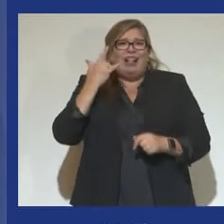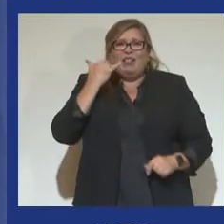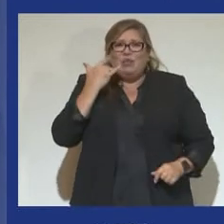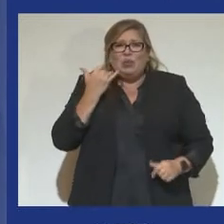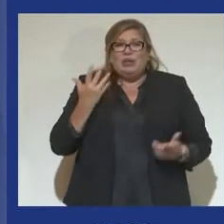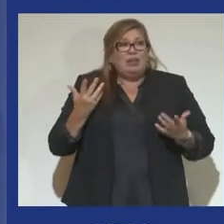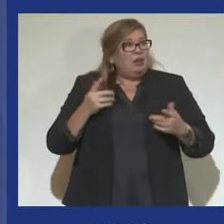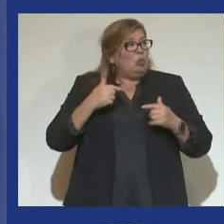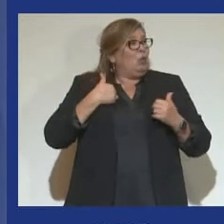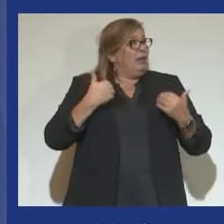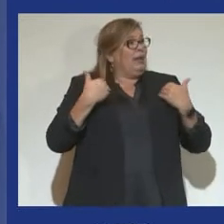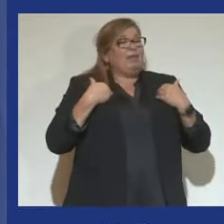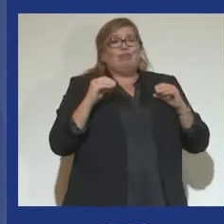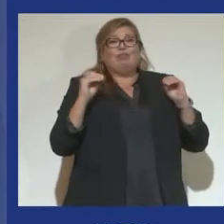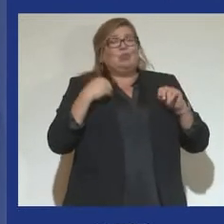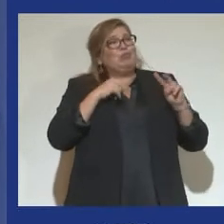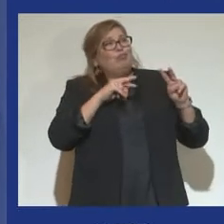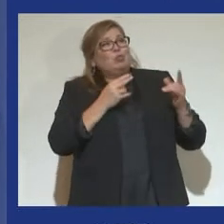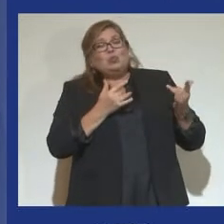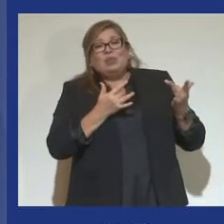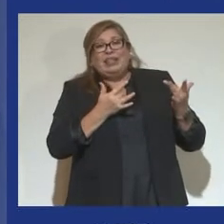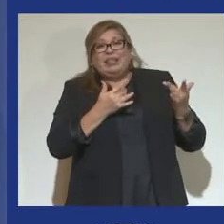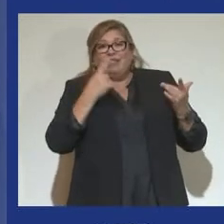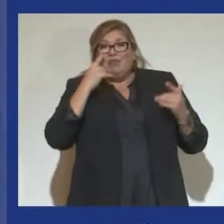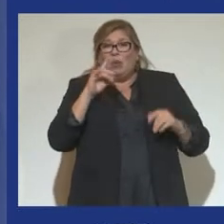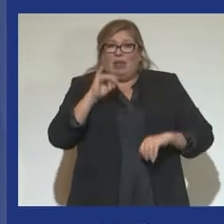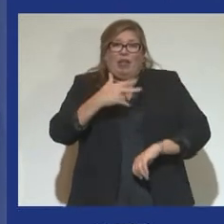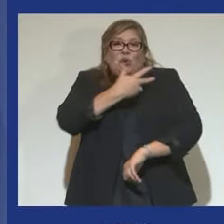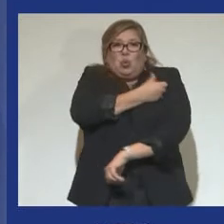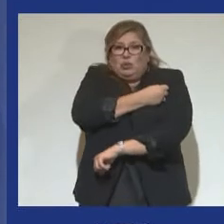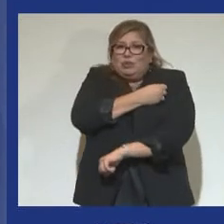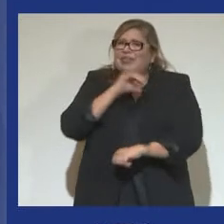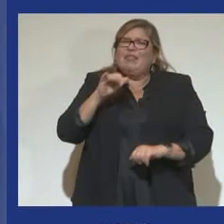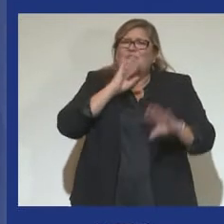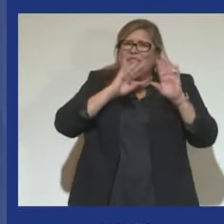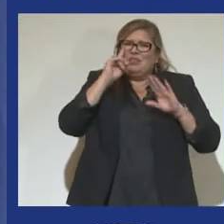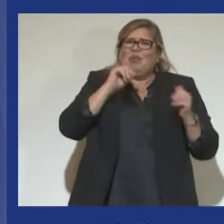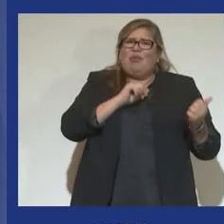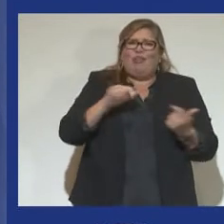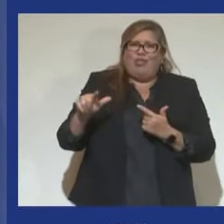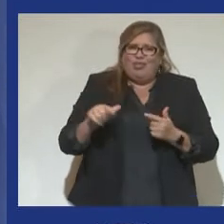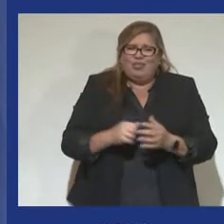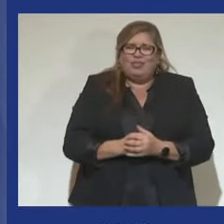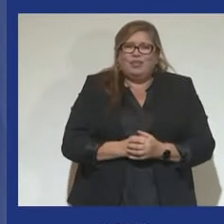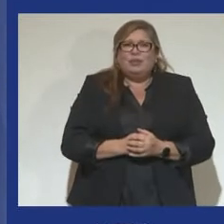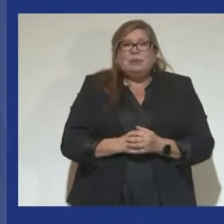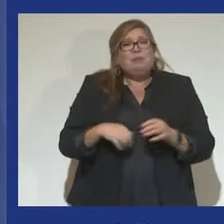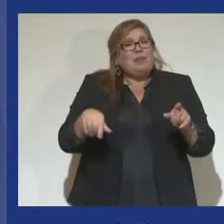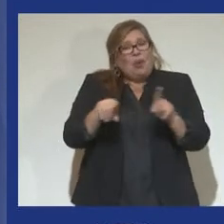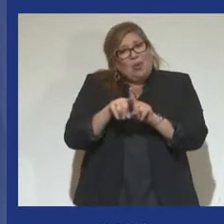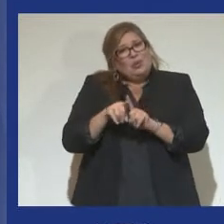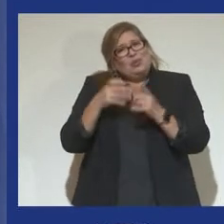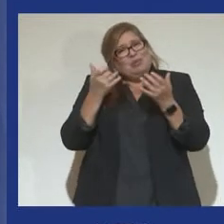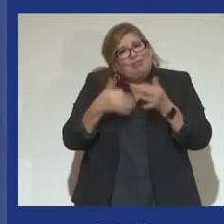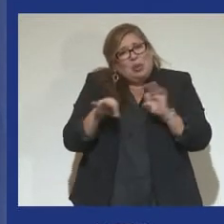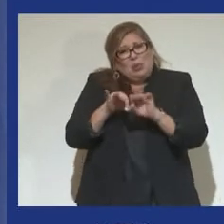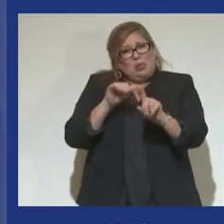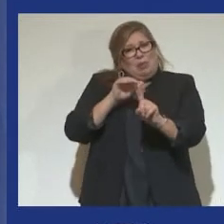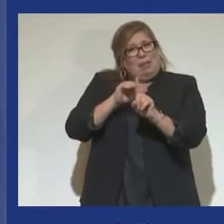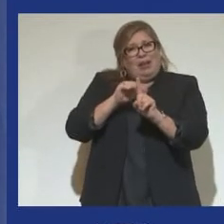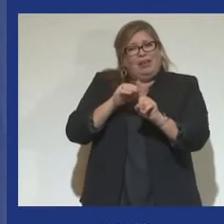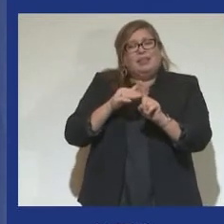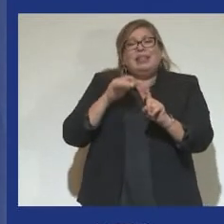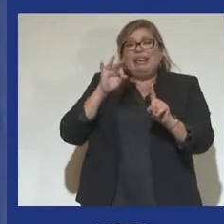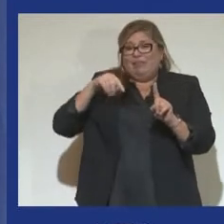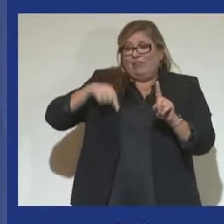se entregarán a ellos es solamente una pequeña cantidad es frustrante para todo el mundo pero tienen que lo que es importante recordar a la gente